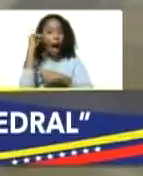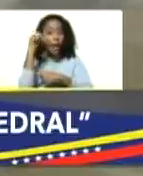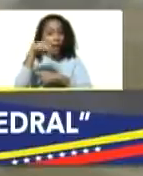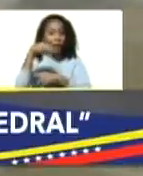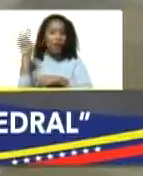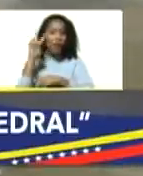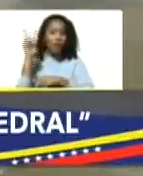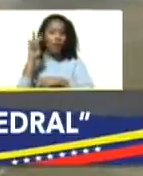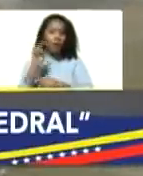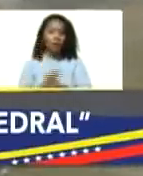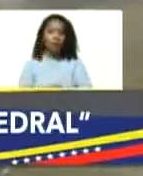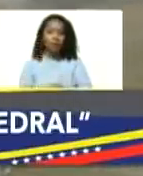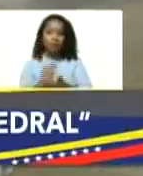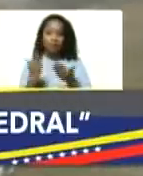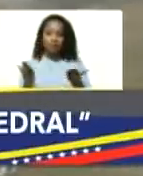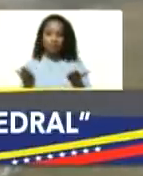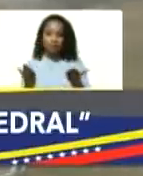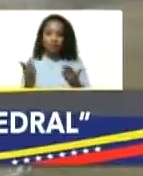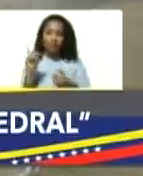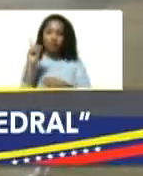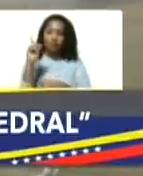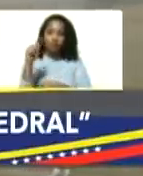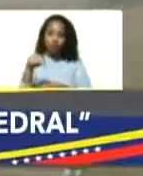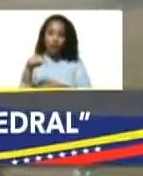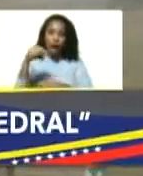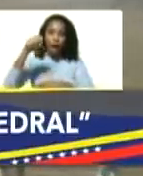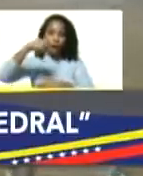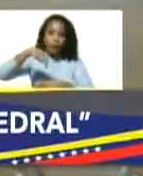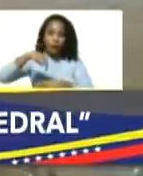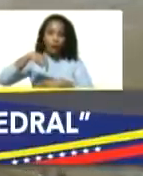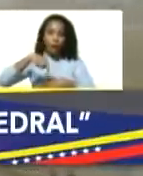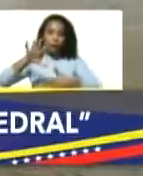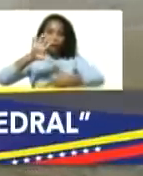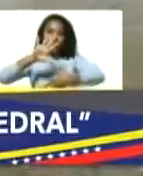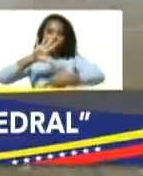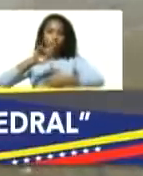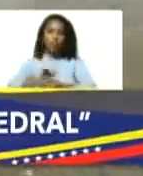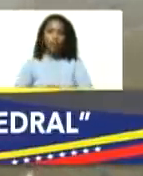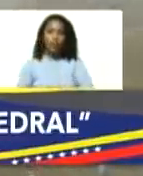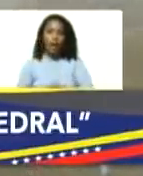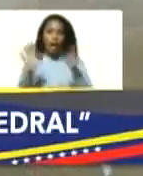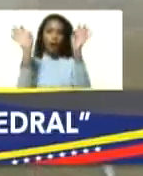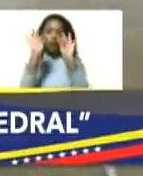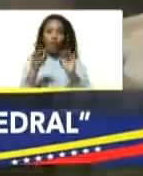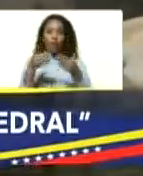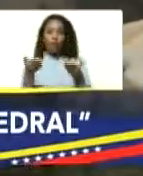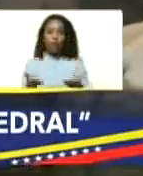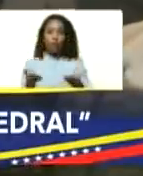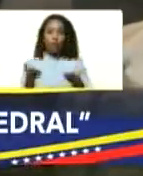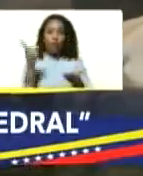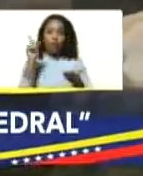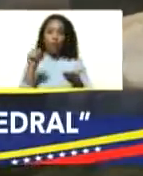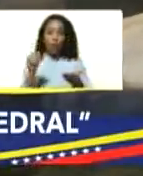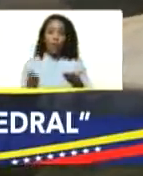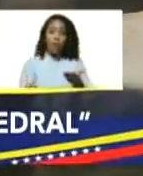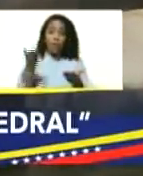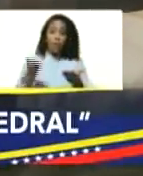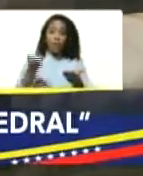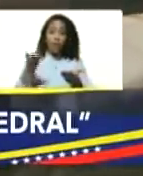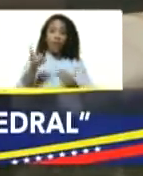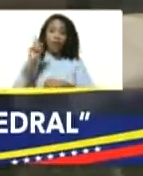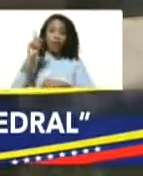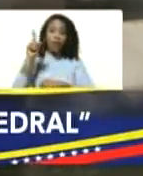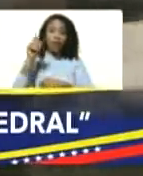venezuela e incluso en el continente americano de modo que también es una importancia y por allí